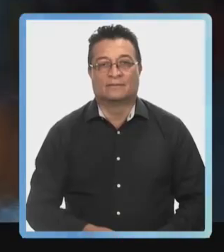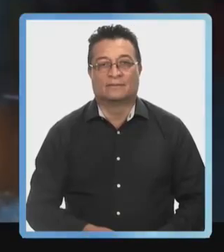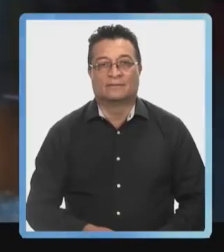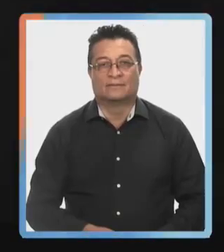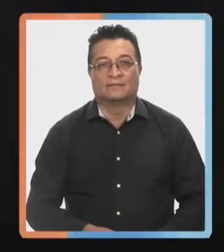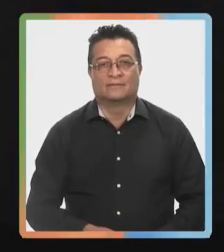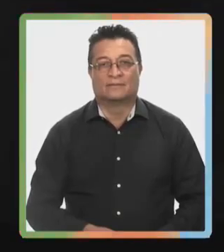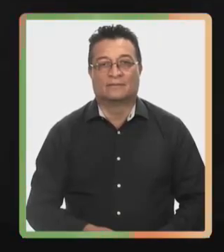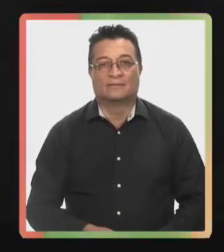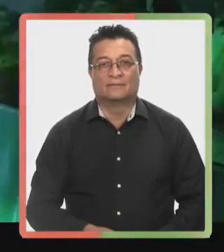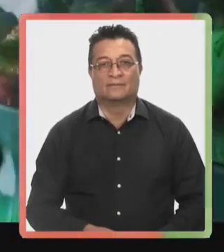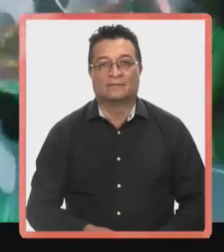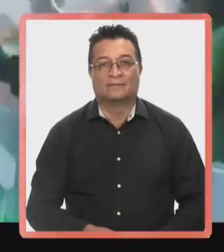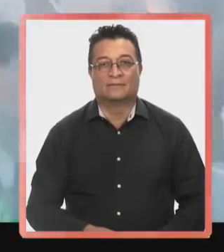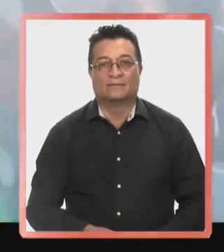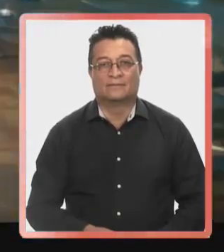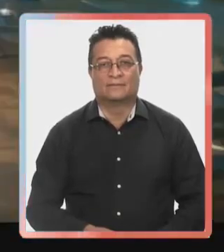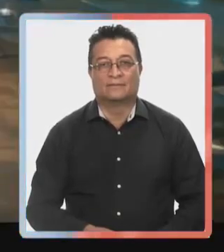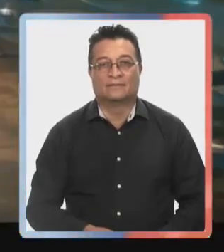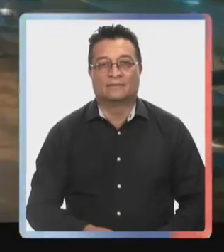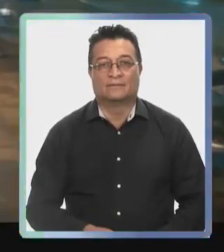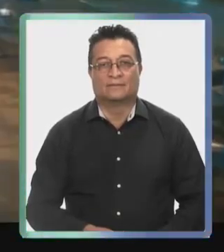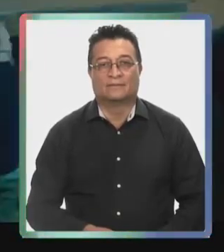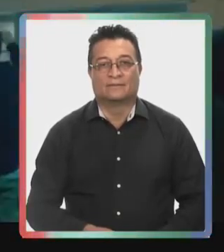yet? I ain't scared of death, did you hear me yet?